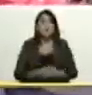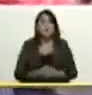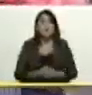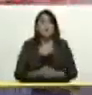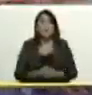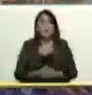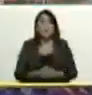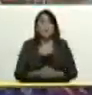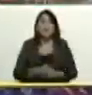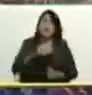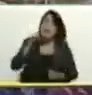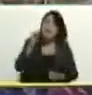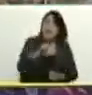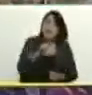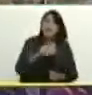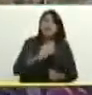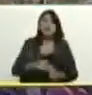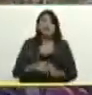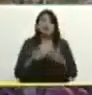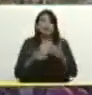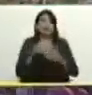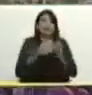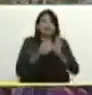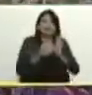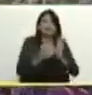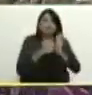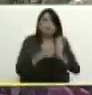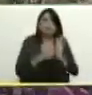1999, proceso ejemplar,